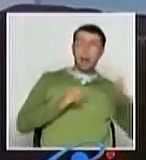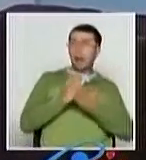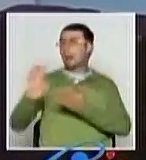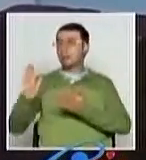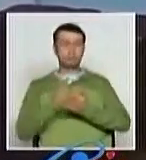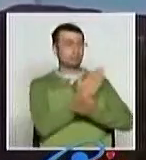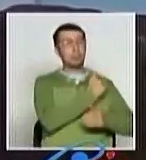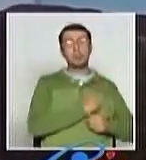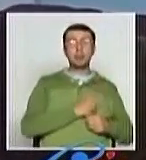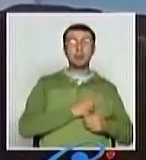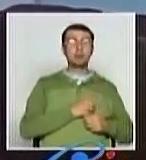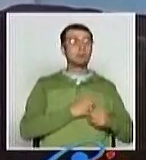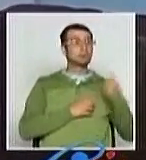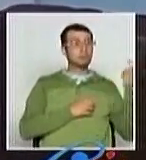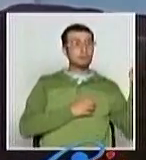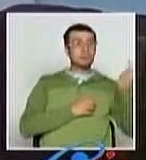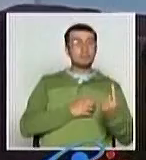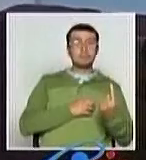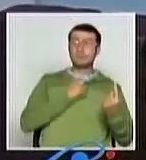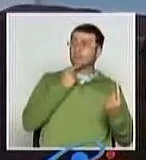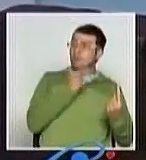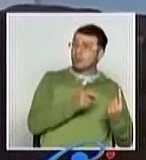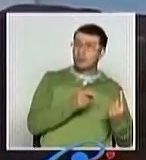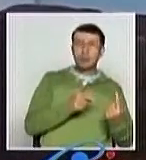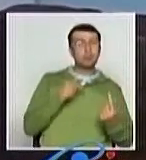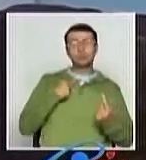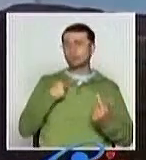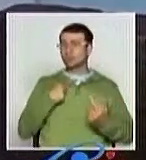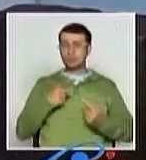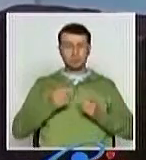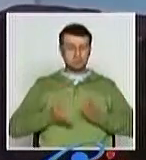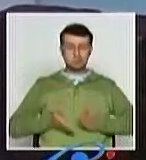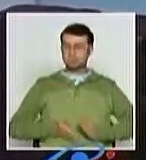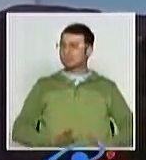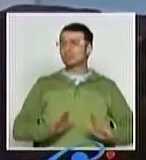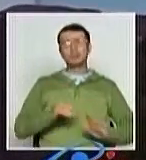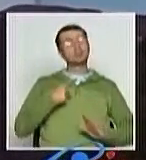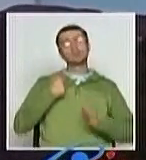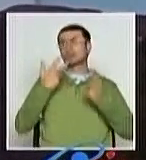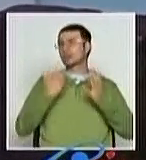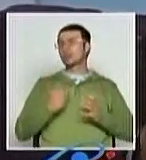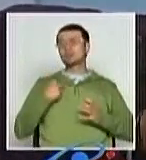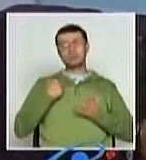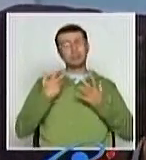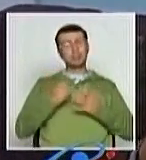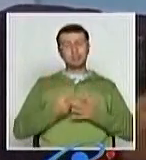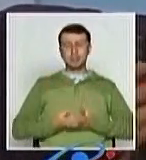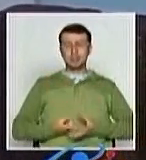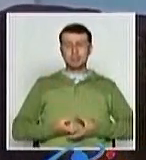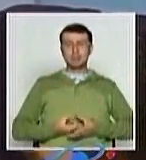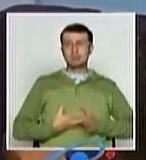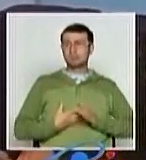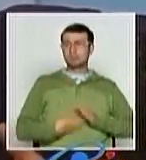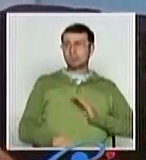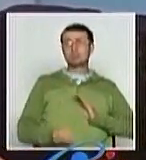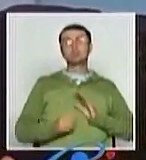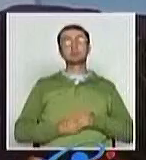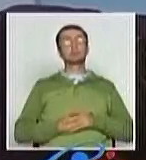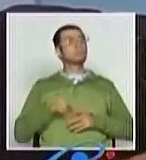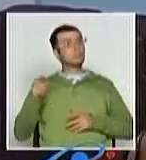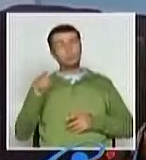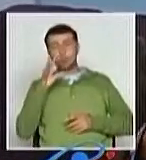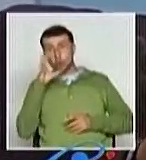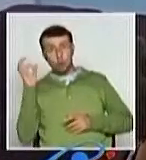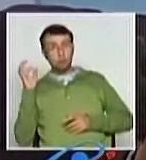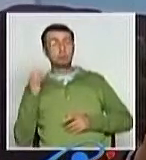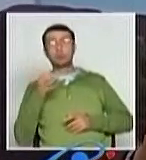entonces no quiero tener ese bebé quiero que abort temos entonces el señor compró unas píldoras